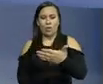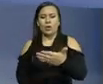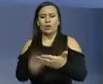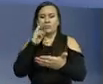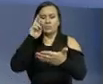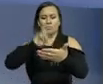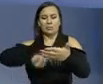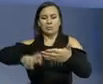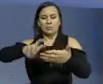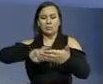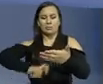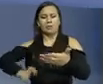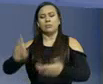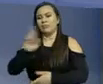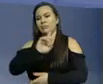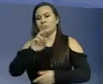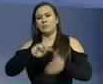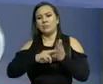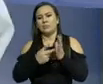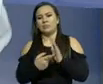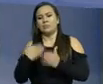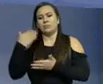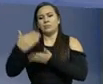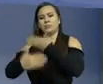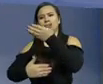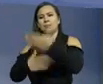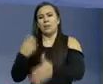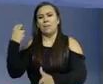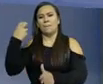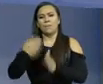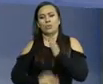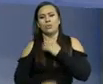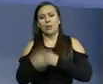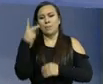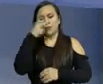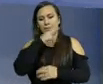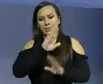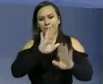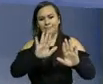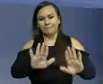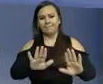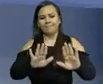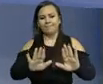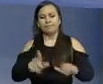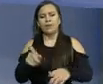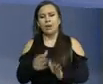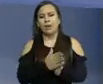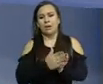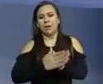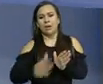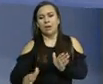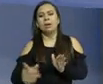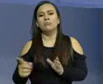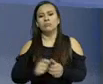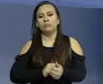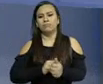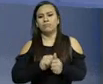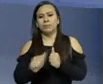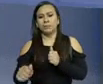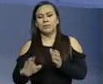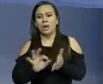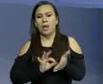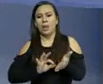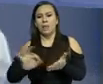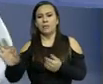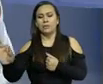porque eso trae como consecuencia una eventual sanción por perjurio esto es lo que da paso a su calificación además parecería